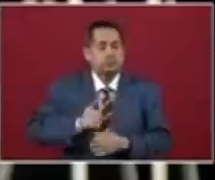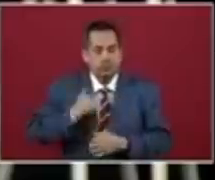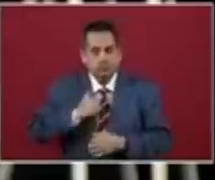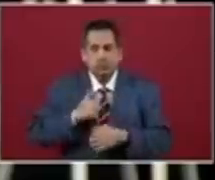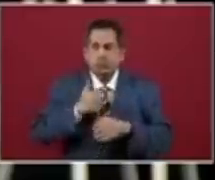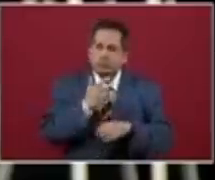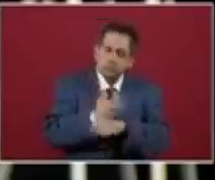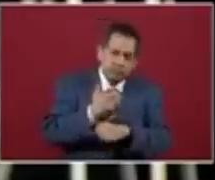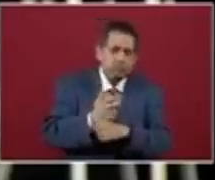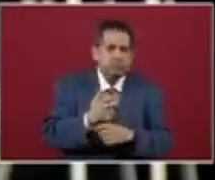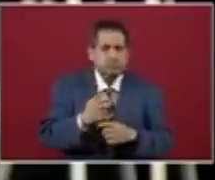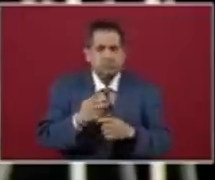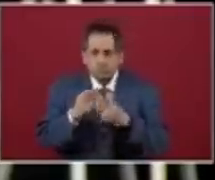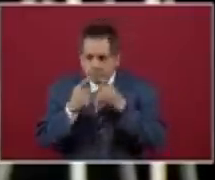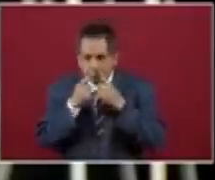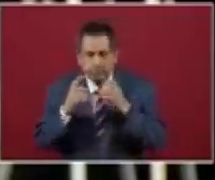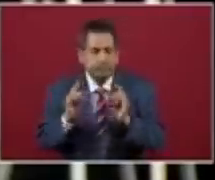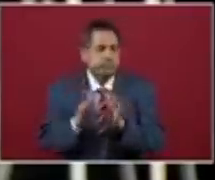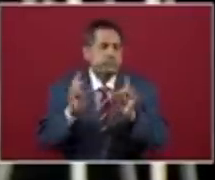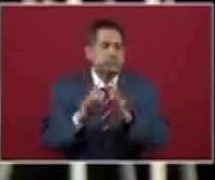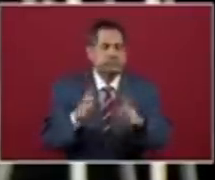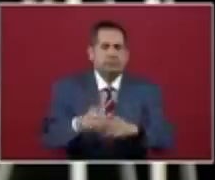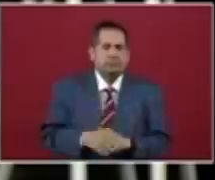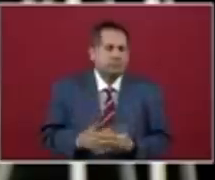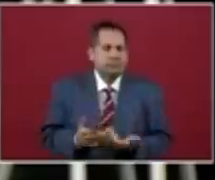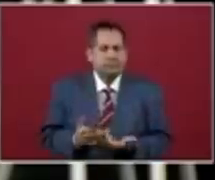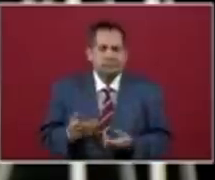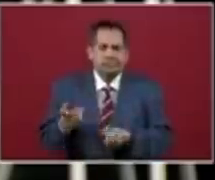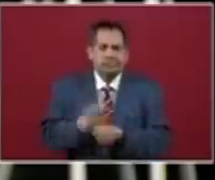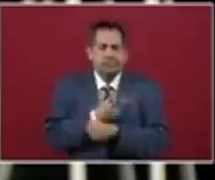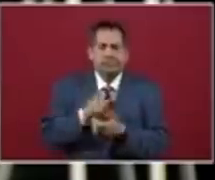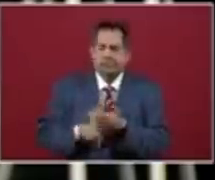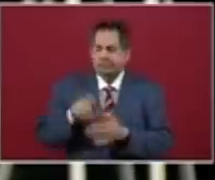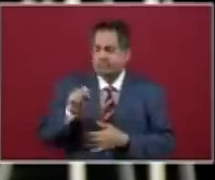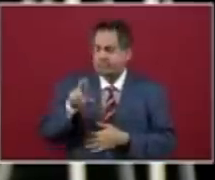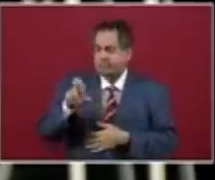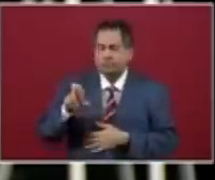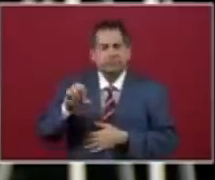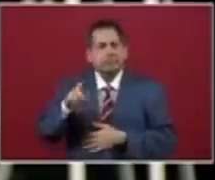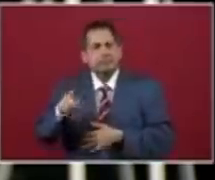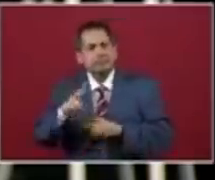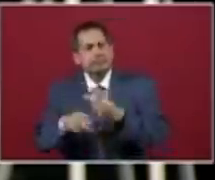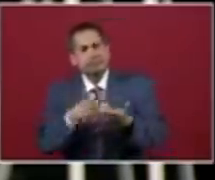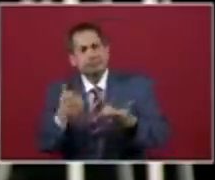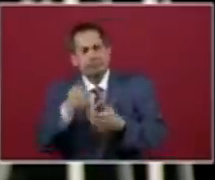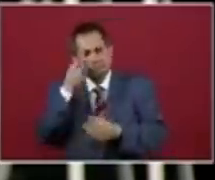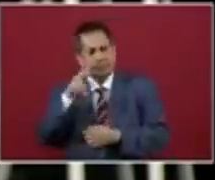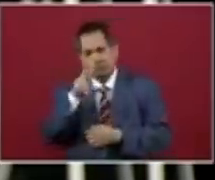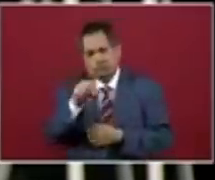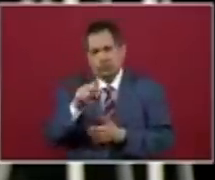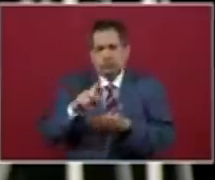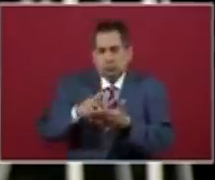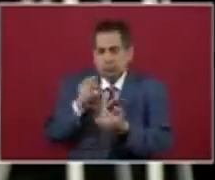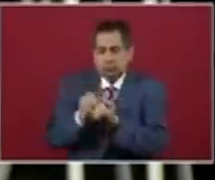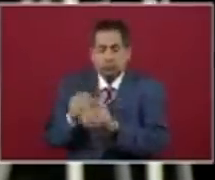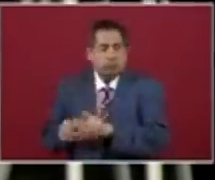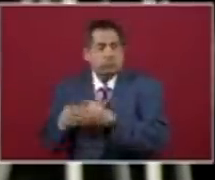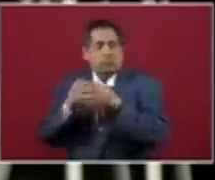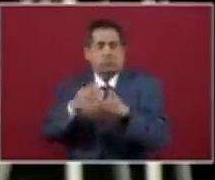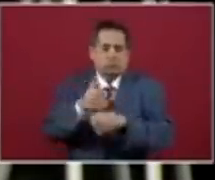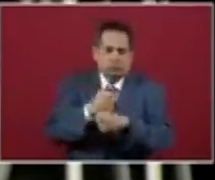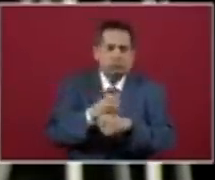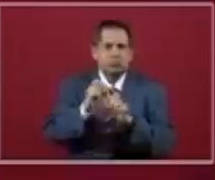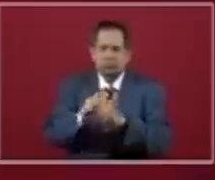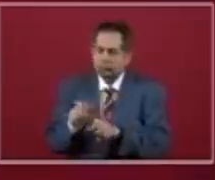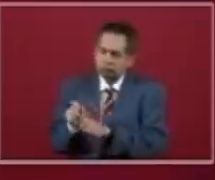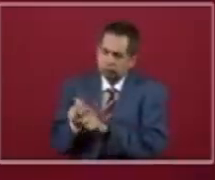Estados Unidos, y pasa este tipo de situaciones. ¿Qué va a hacer la Cancillería, qué va a hacer el gobierno mexicano para evitar que esto suceda o acompañar a los mexicanos